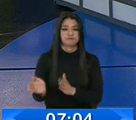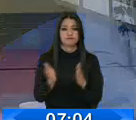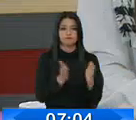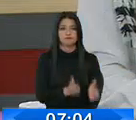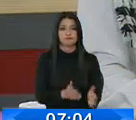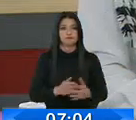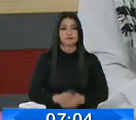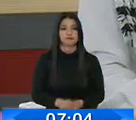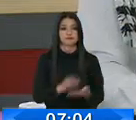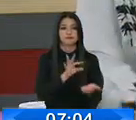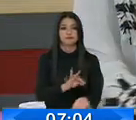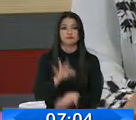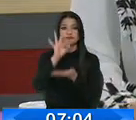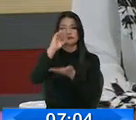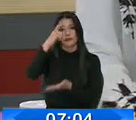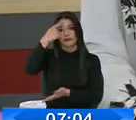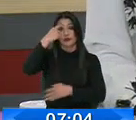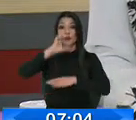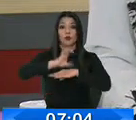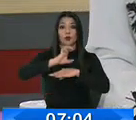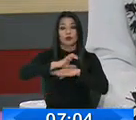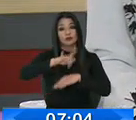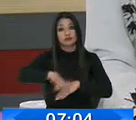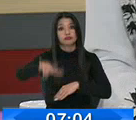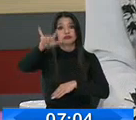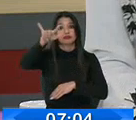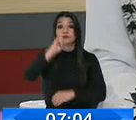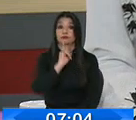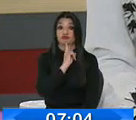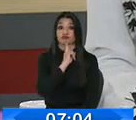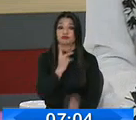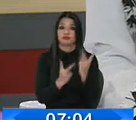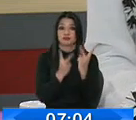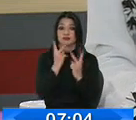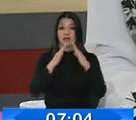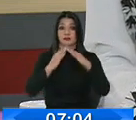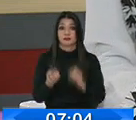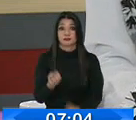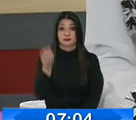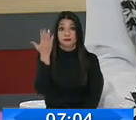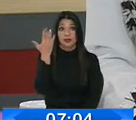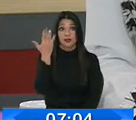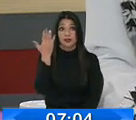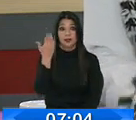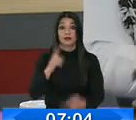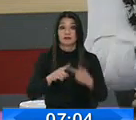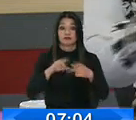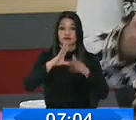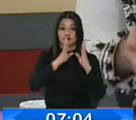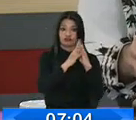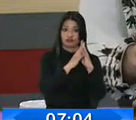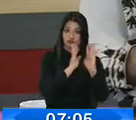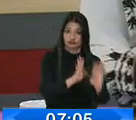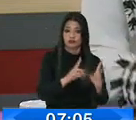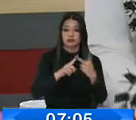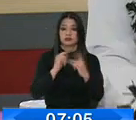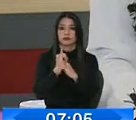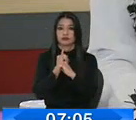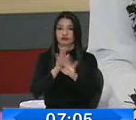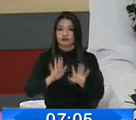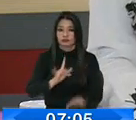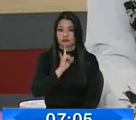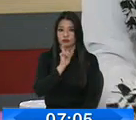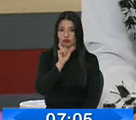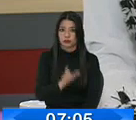la delegación del gobierno ecuatoriano que viajó a Estados Unidos para visitar la Casa Blanca, el Senado, entre otras instituciones del país